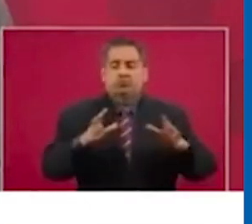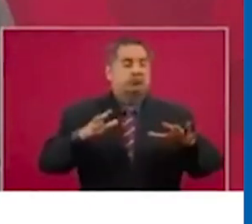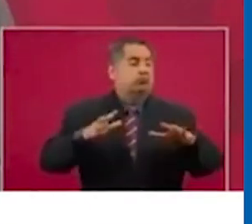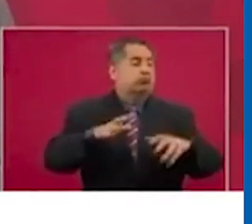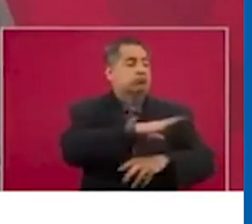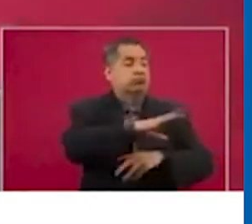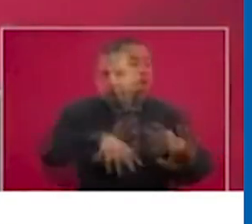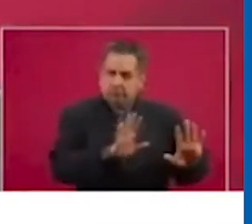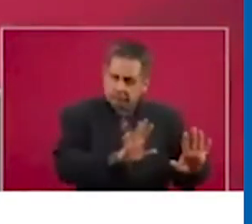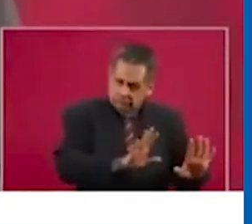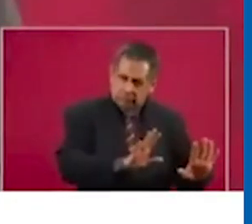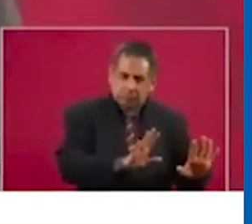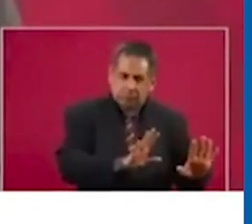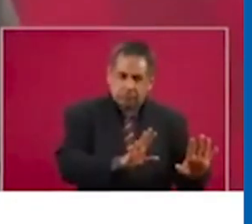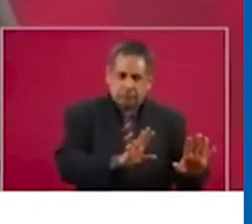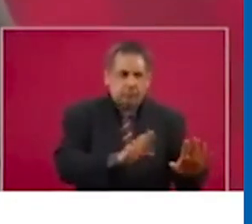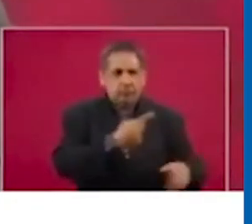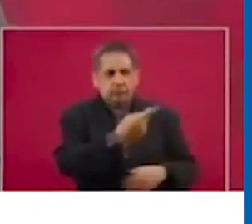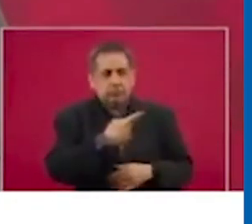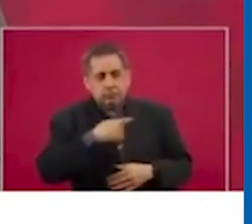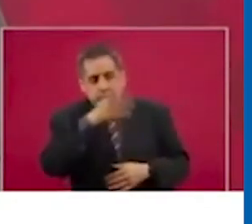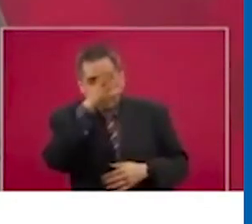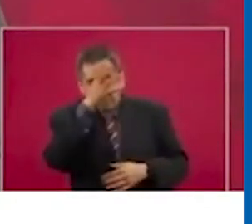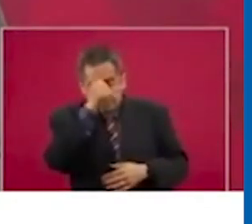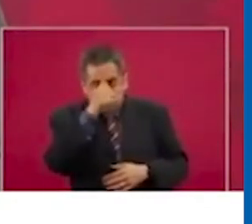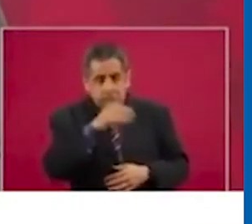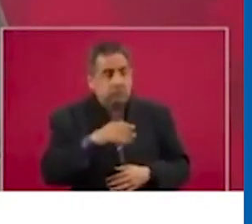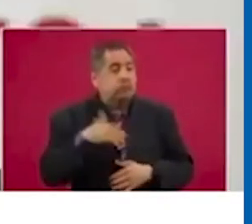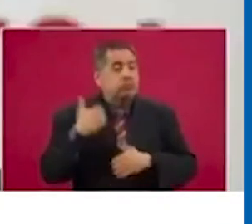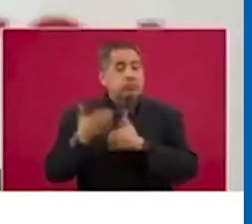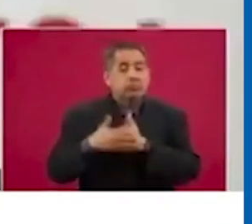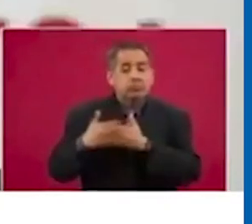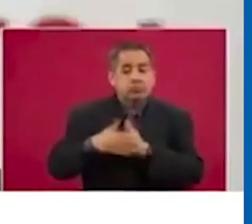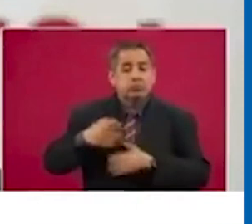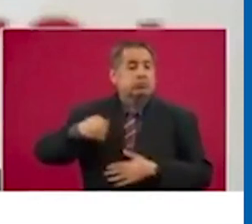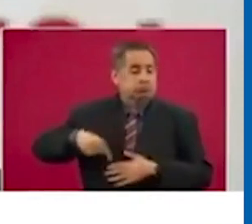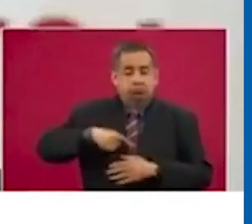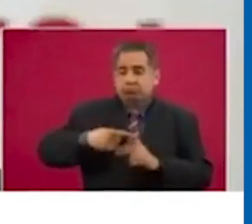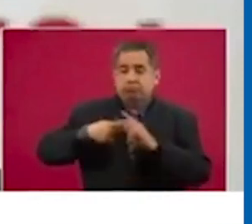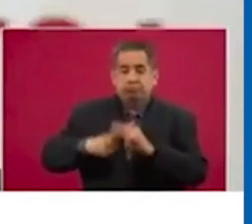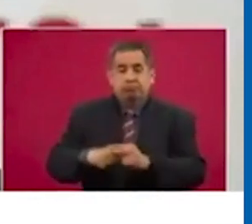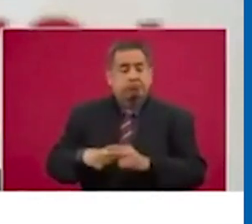acaparen, que nos pongamos de acuerdo, porque ya nosotros vamos a empezar.